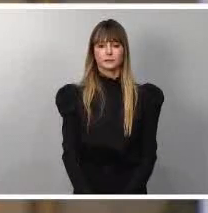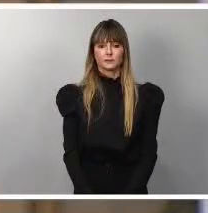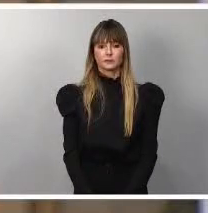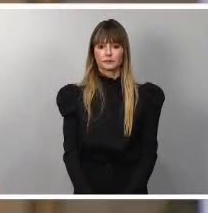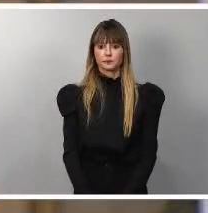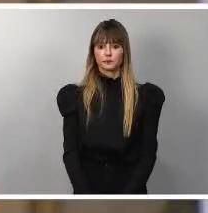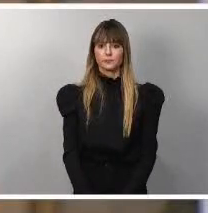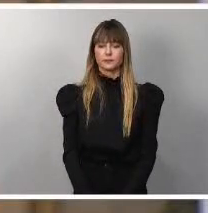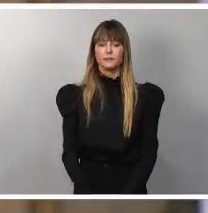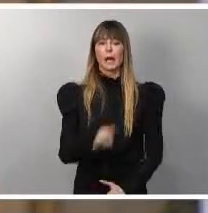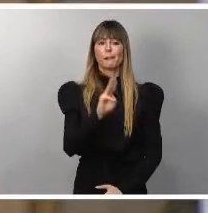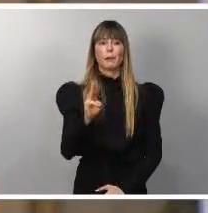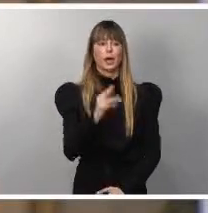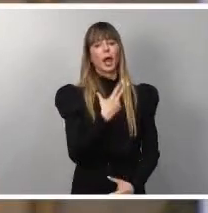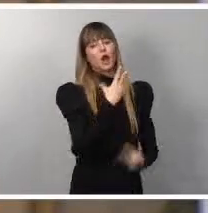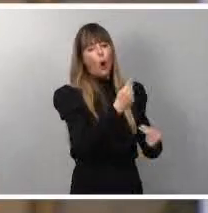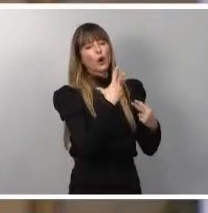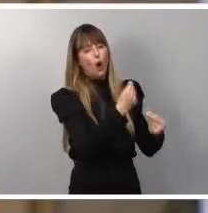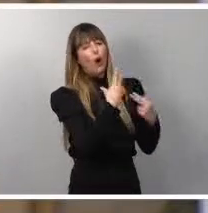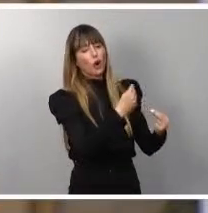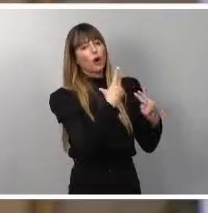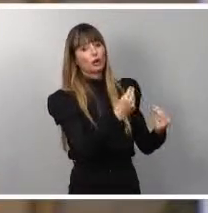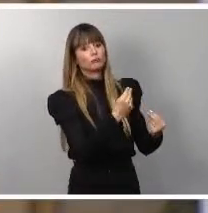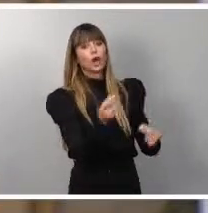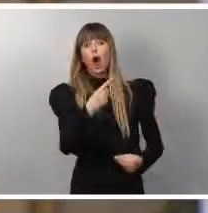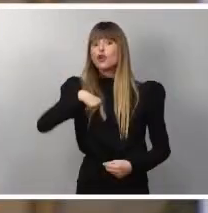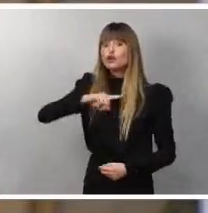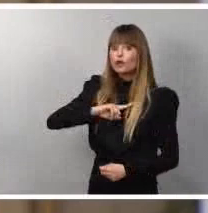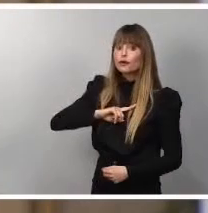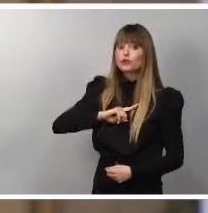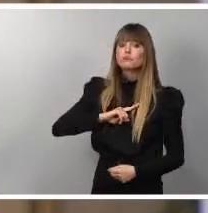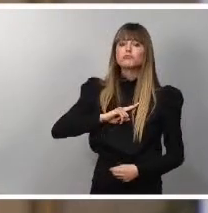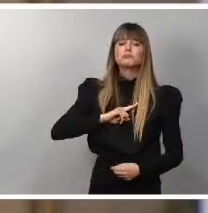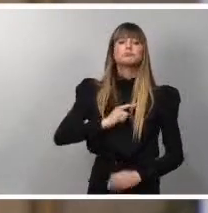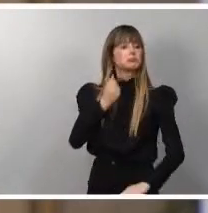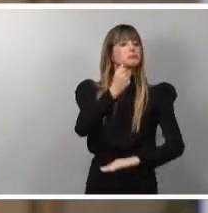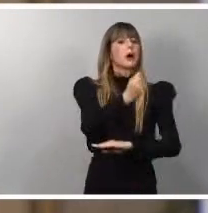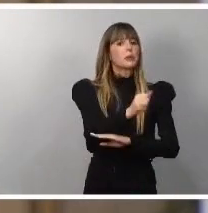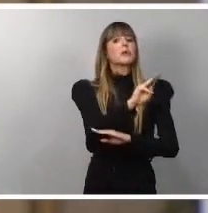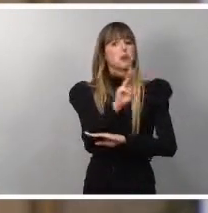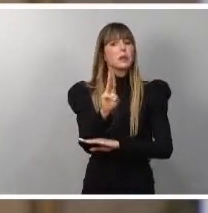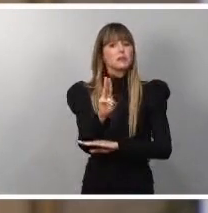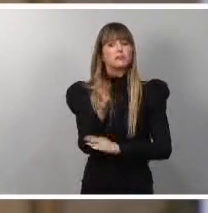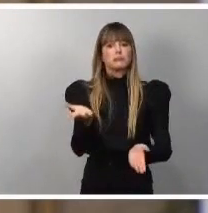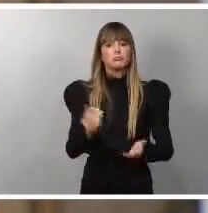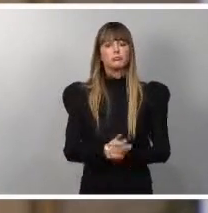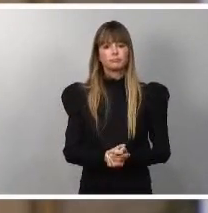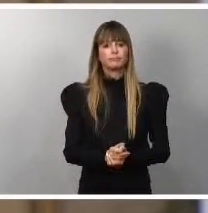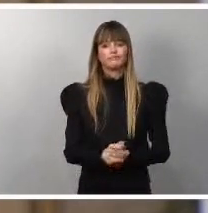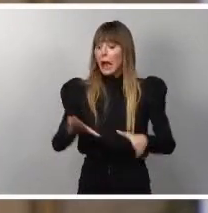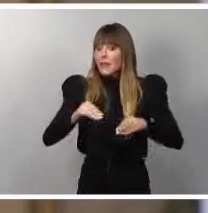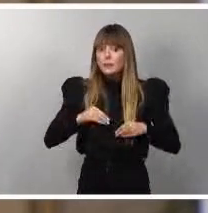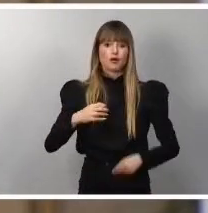Si mil veces dice el PP que no, mil y una veces nosotros tenderemos la mano al Partido Popular. No es aceptable, no es